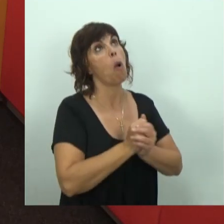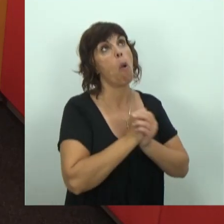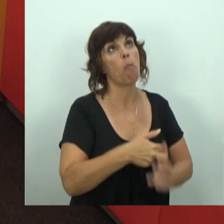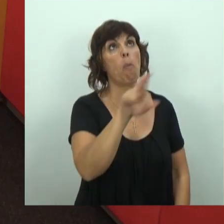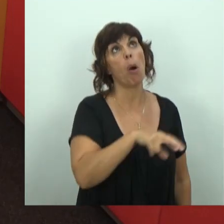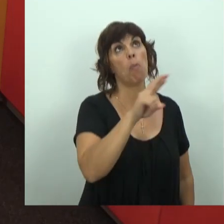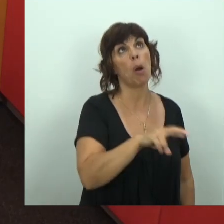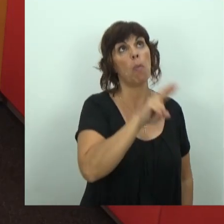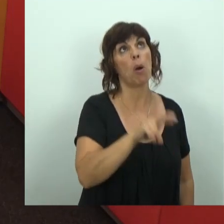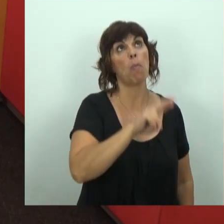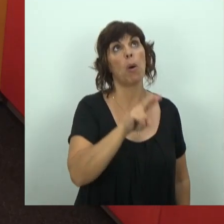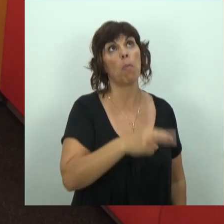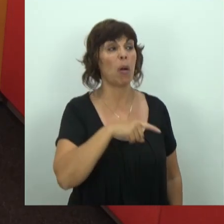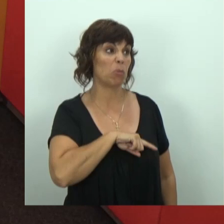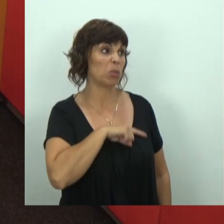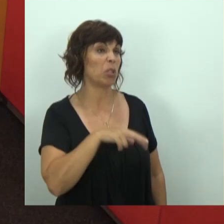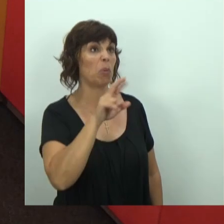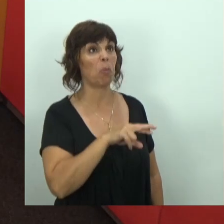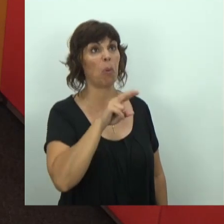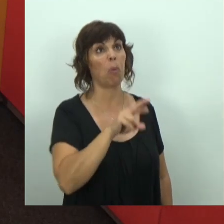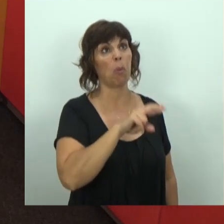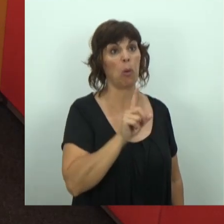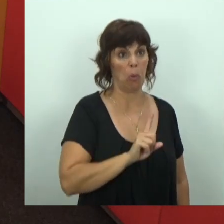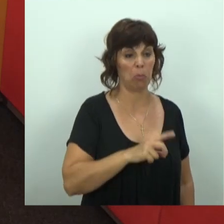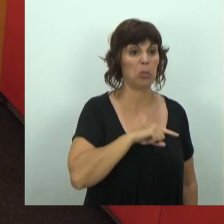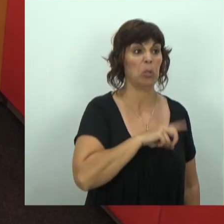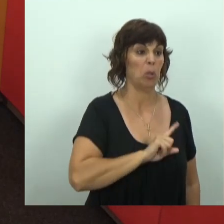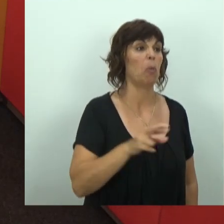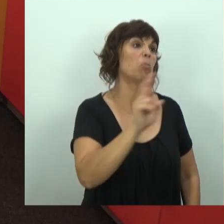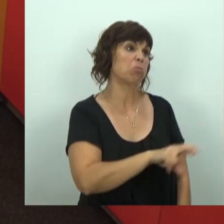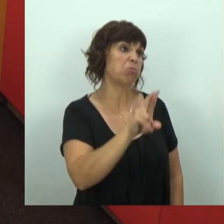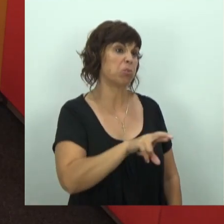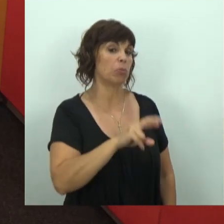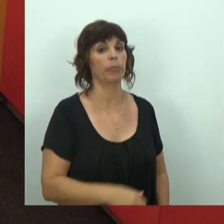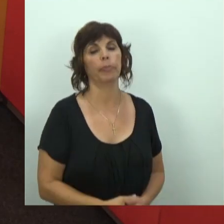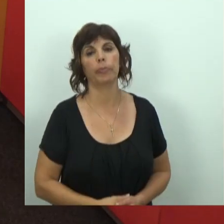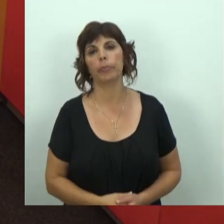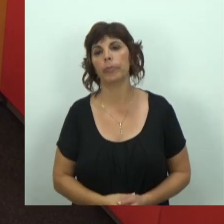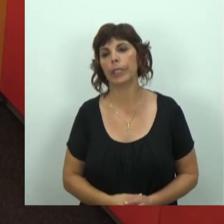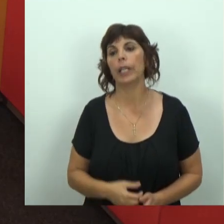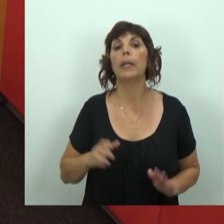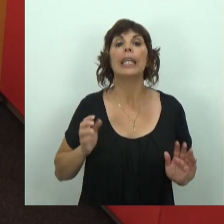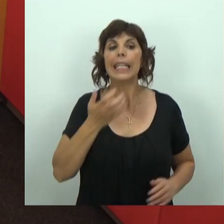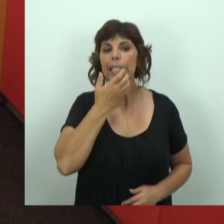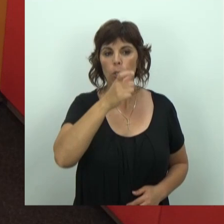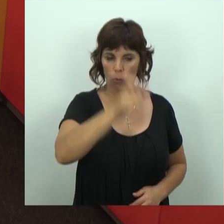sentir. Una persona que de verdad ora es como la mamá de